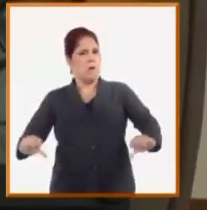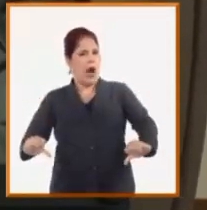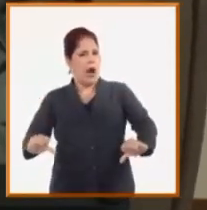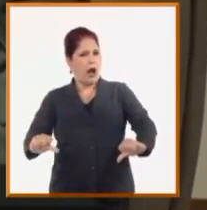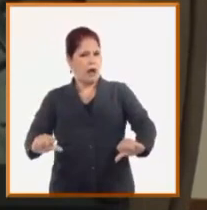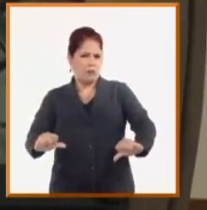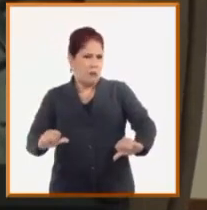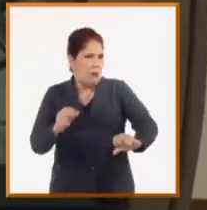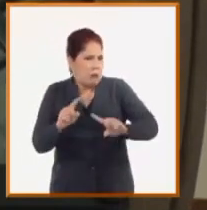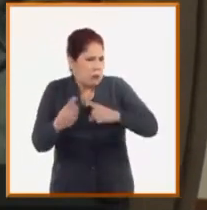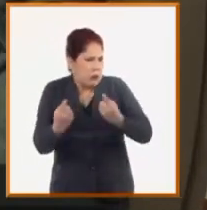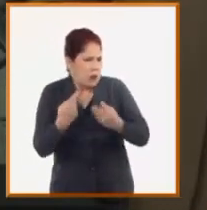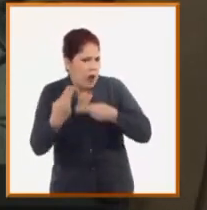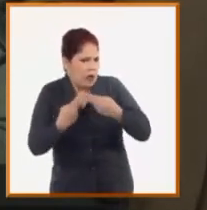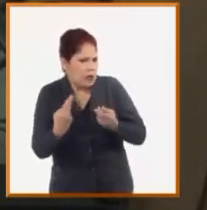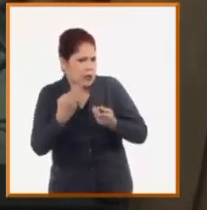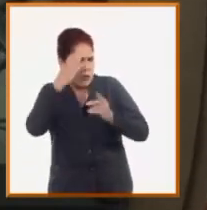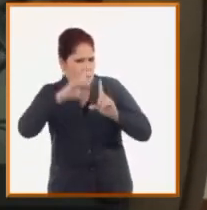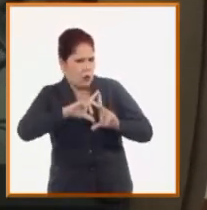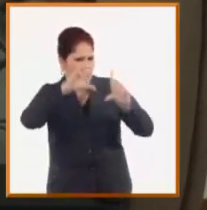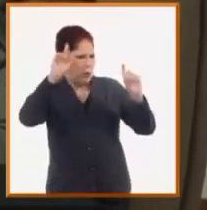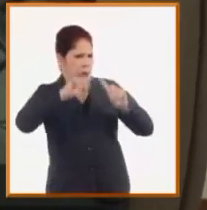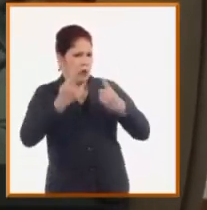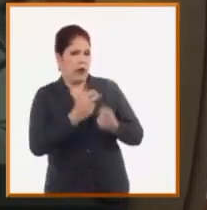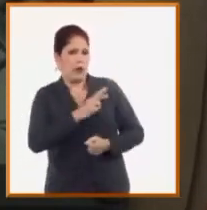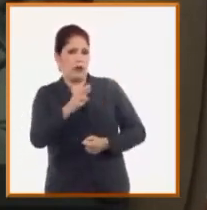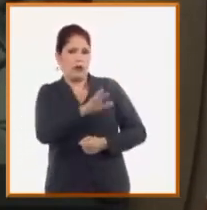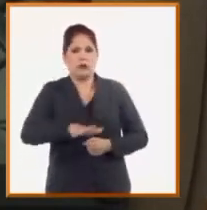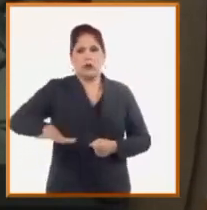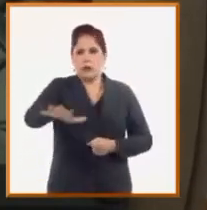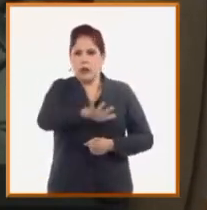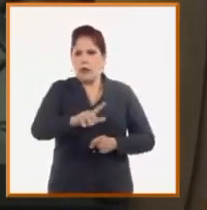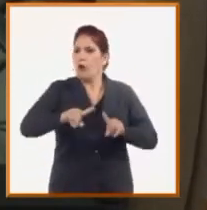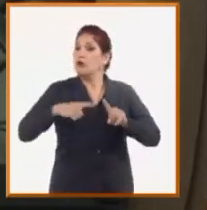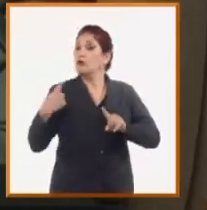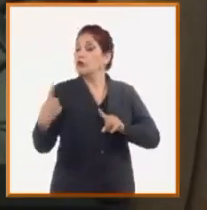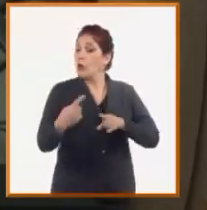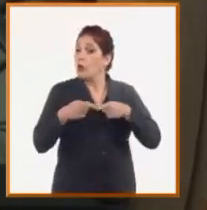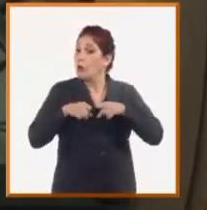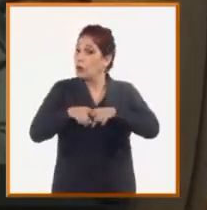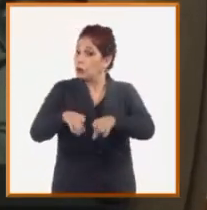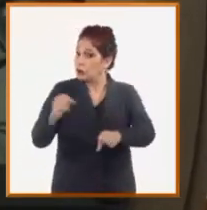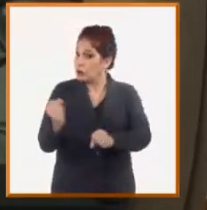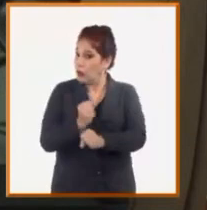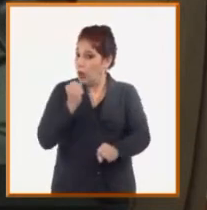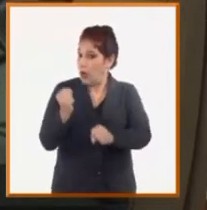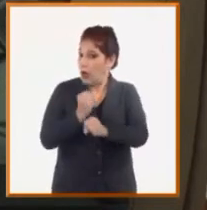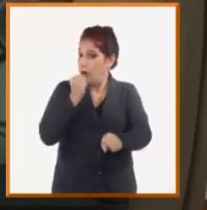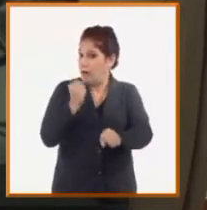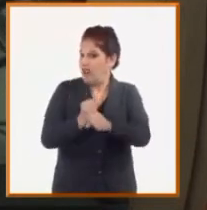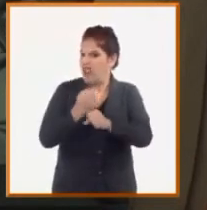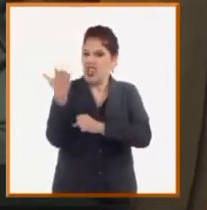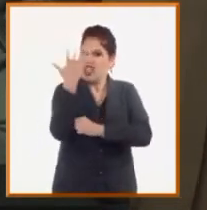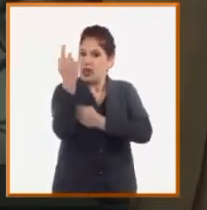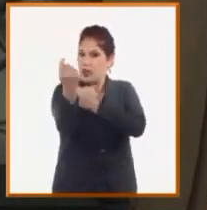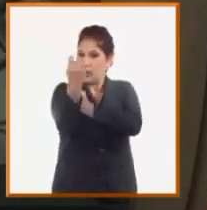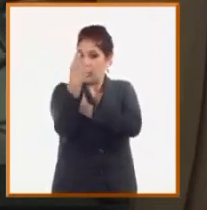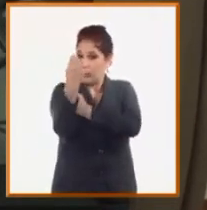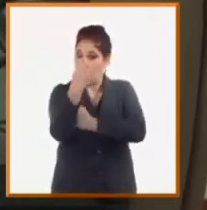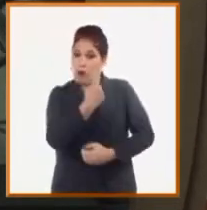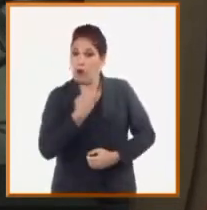no podemos hacer en este país con revolución socialista? Y con el legado que nos han dado, el legado histórico que